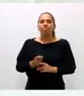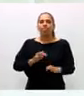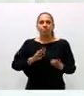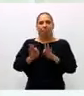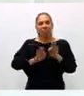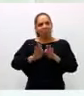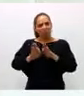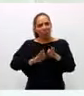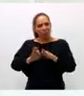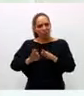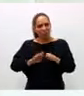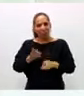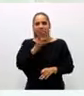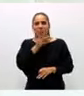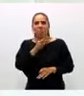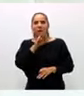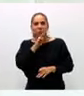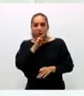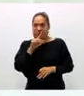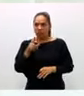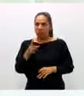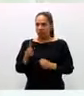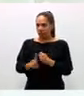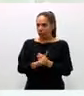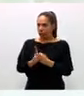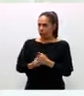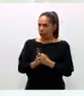que solo quieren manejar lo que les conviene?